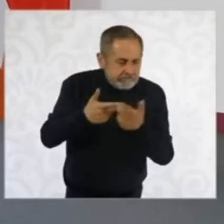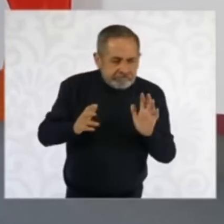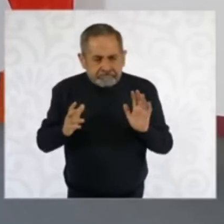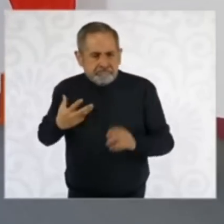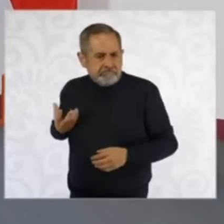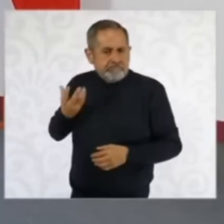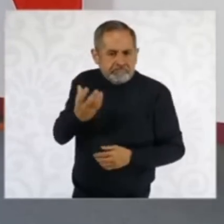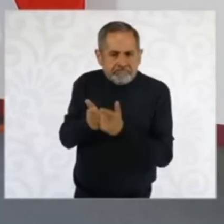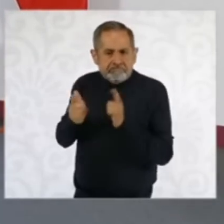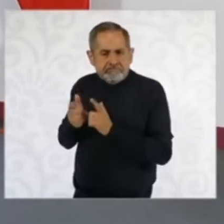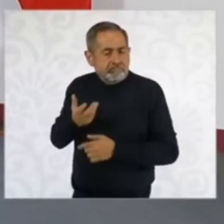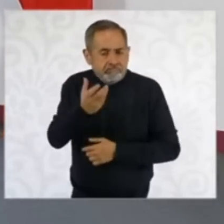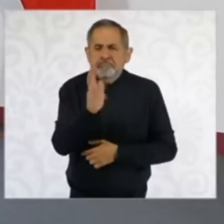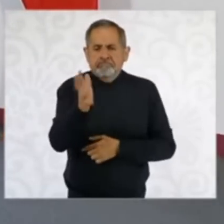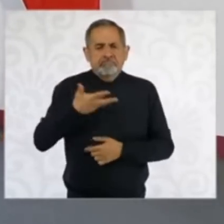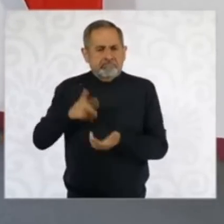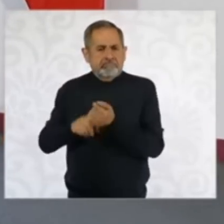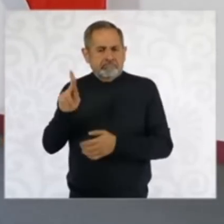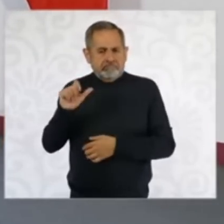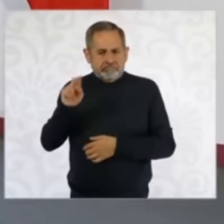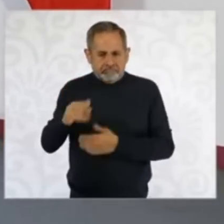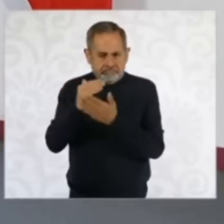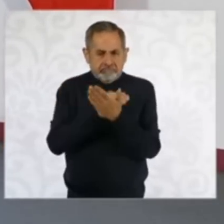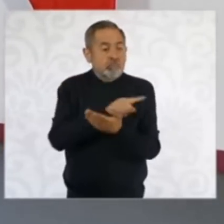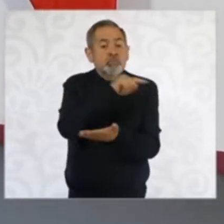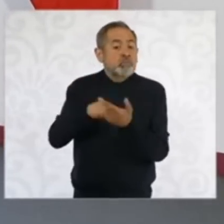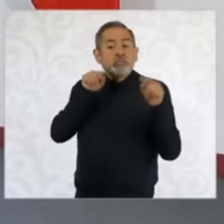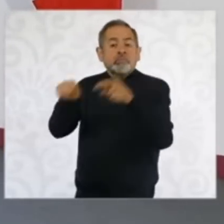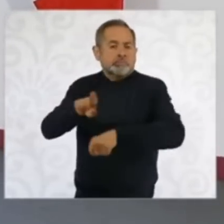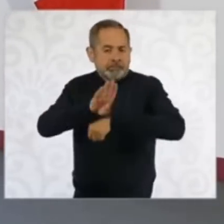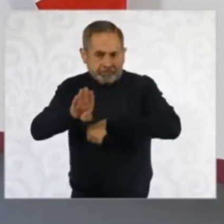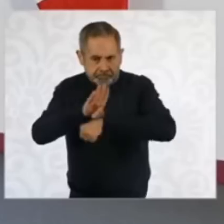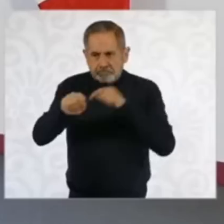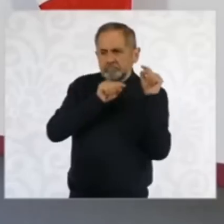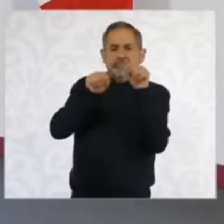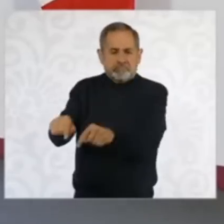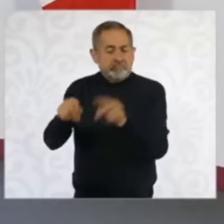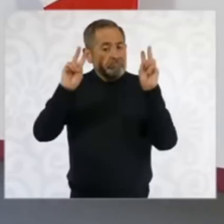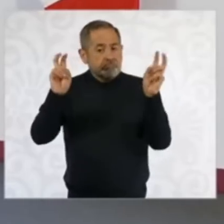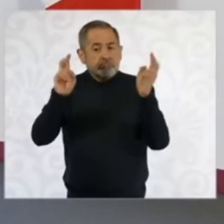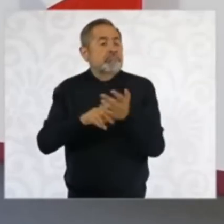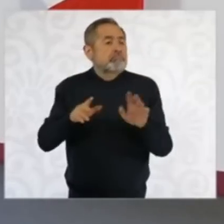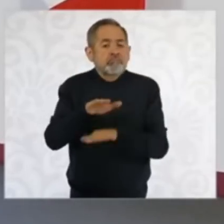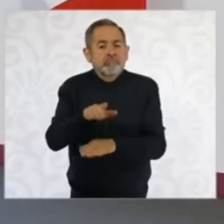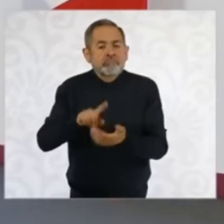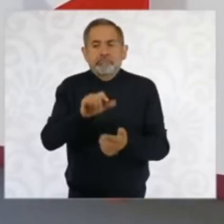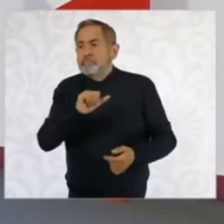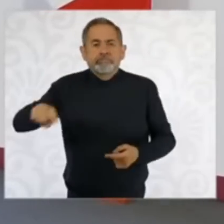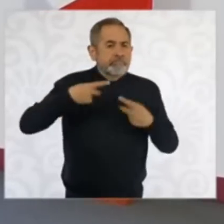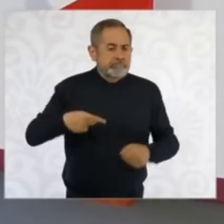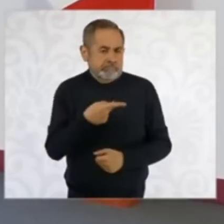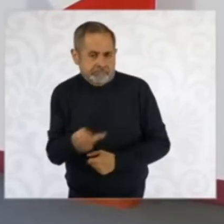Ya tenemos un plan, se va a tocar, es en Brasil y uno de los temas centrales que se va a tocar es la pobreza.